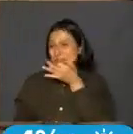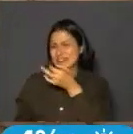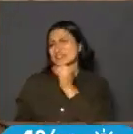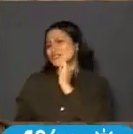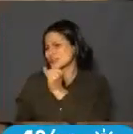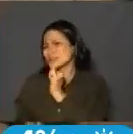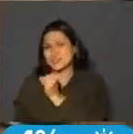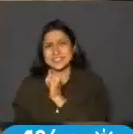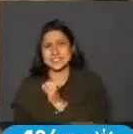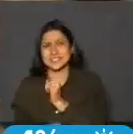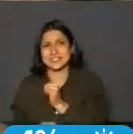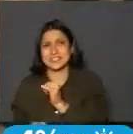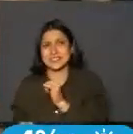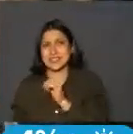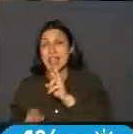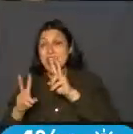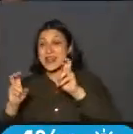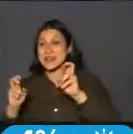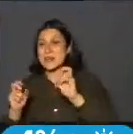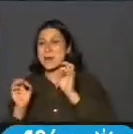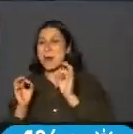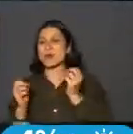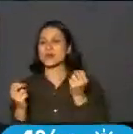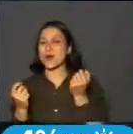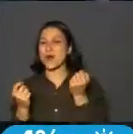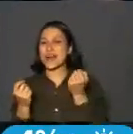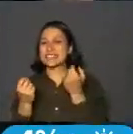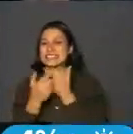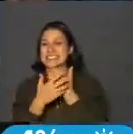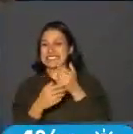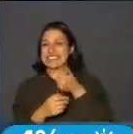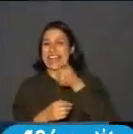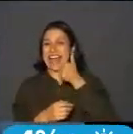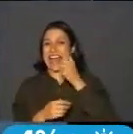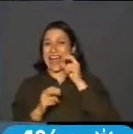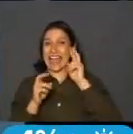de este pequeño chascarro, podríamos decir, el presidente se refirió a eso, no sé si vieron, a través de su...